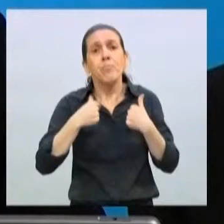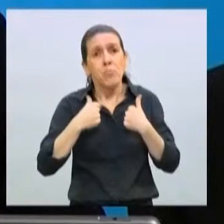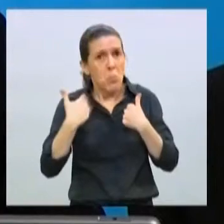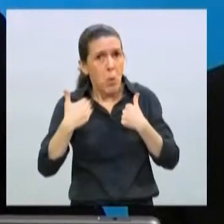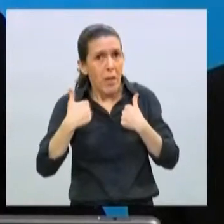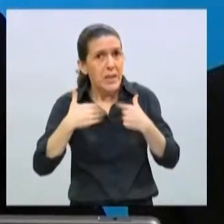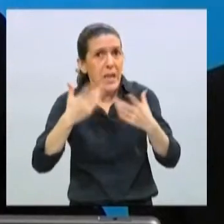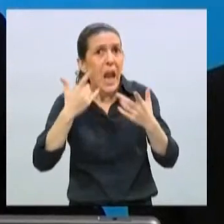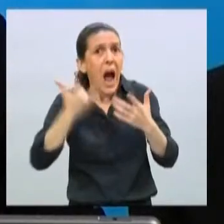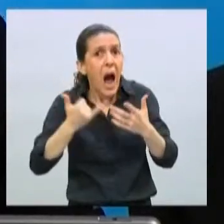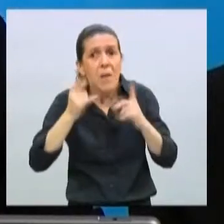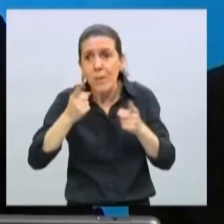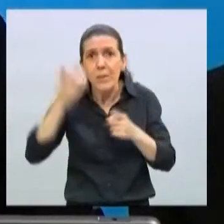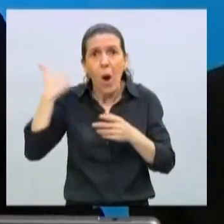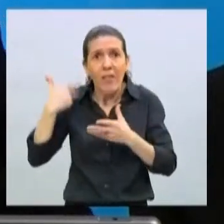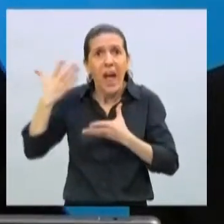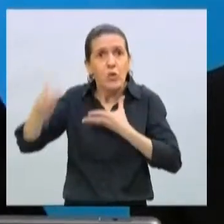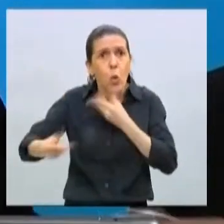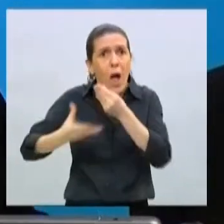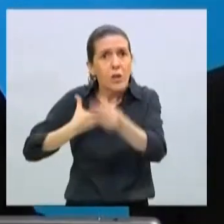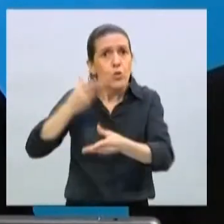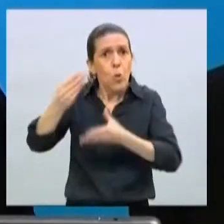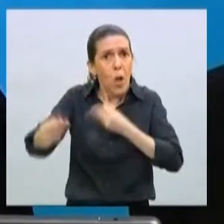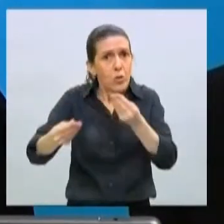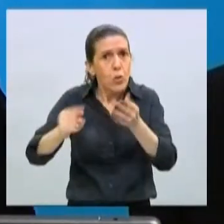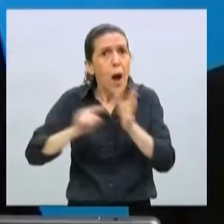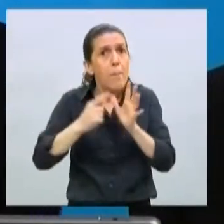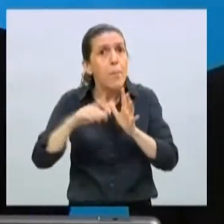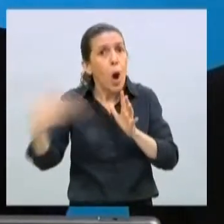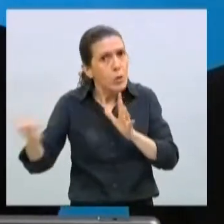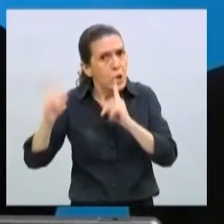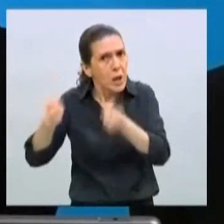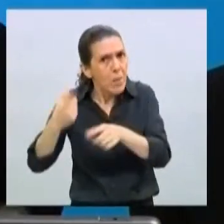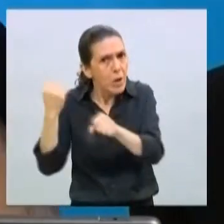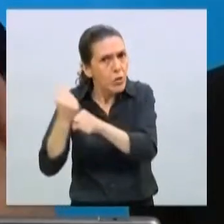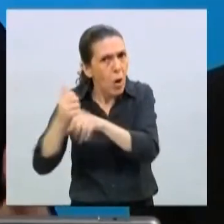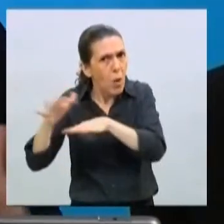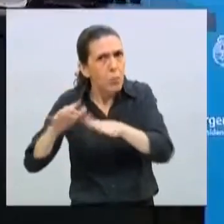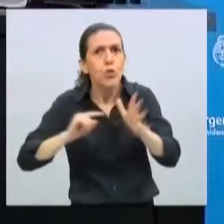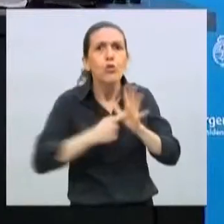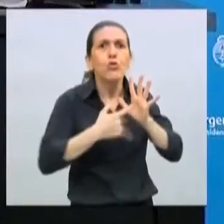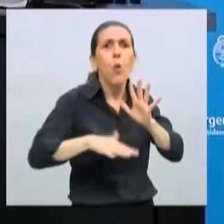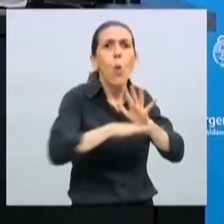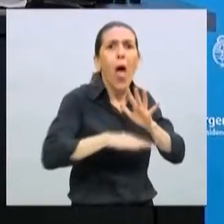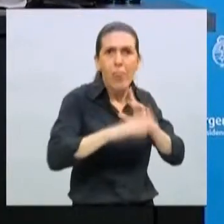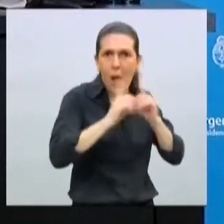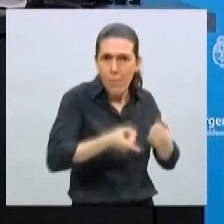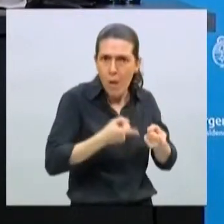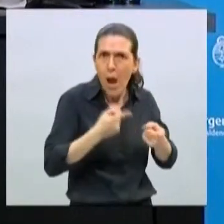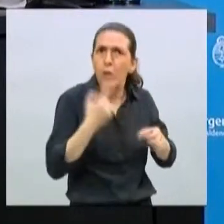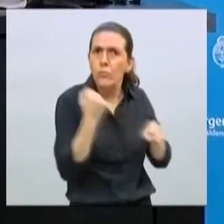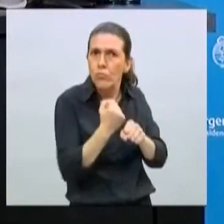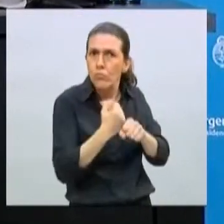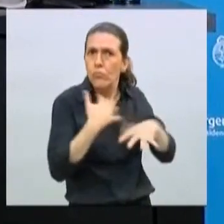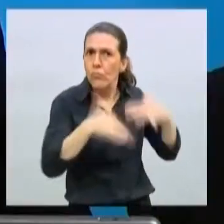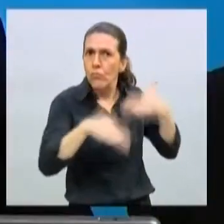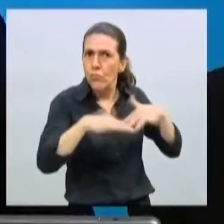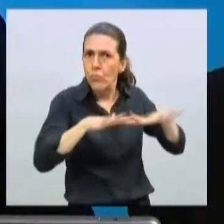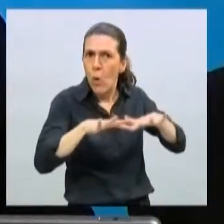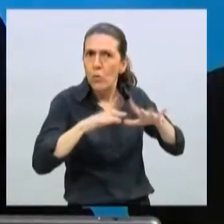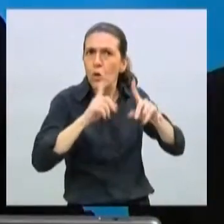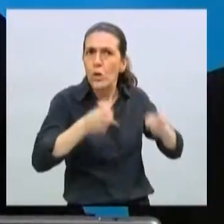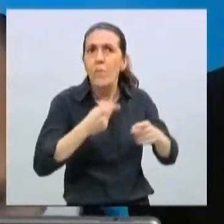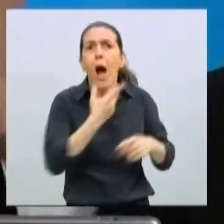todos los aportes que hicimos, porque además la provincia también hizo mucho y también la ciudad hizo mucho en aportes. Yo conté lo que hace el